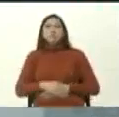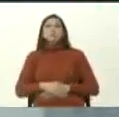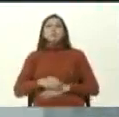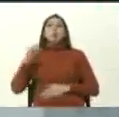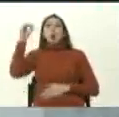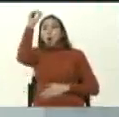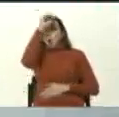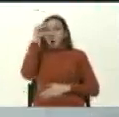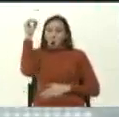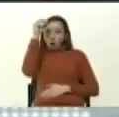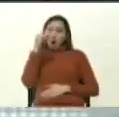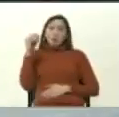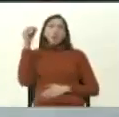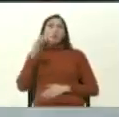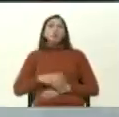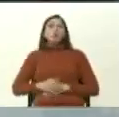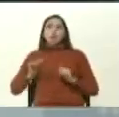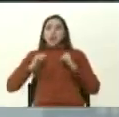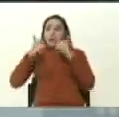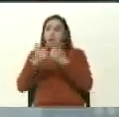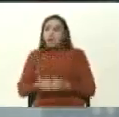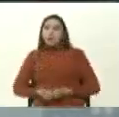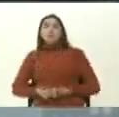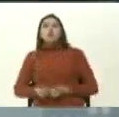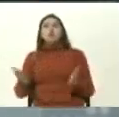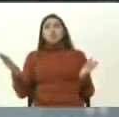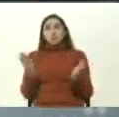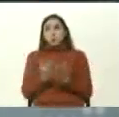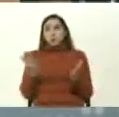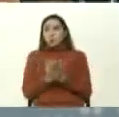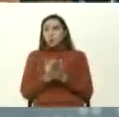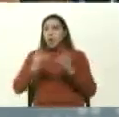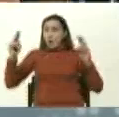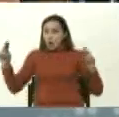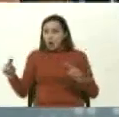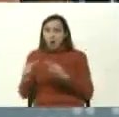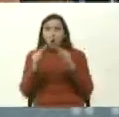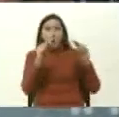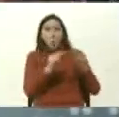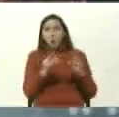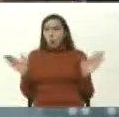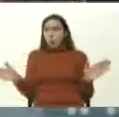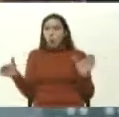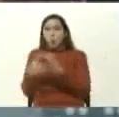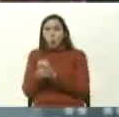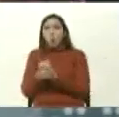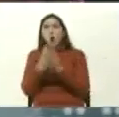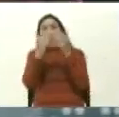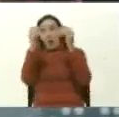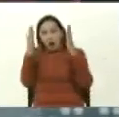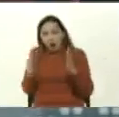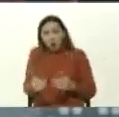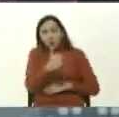opine sobre este reinicio de clase, de reencuentro de nuestros estudiantes, de reencuentro de los maestros,